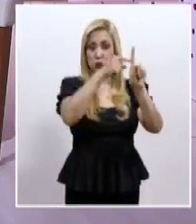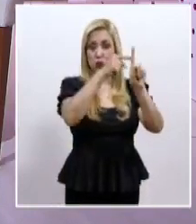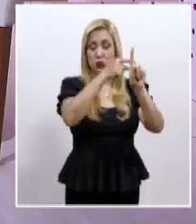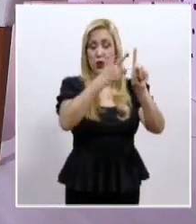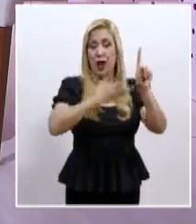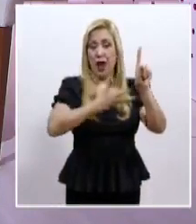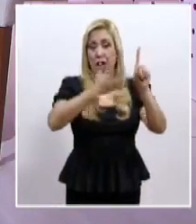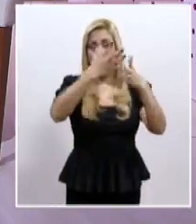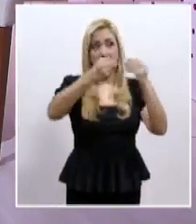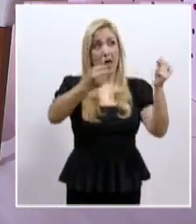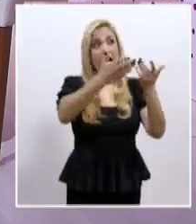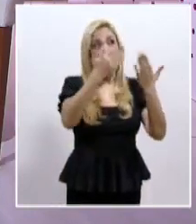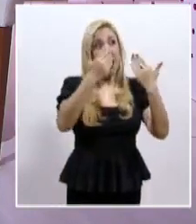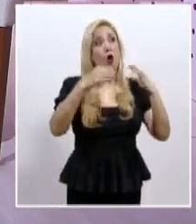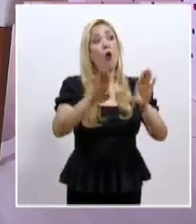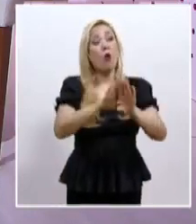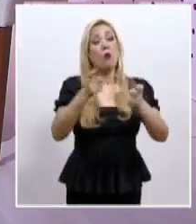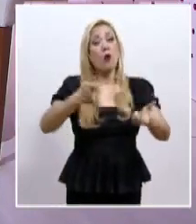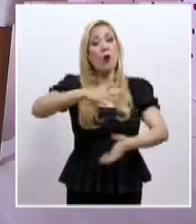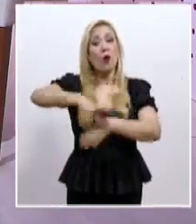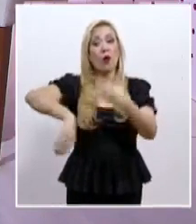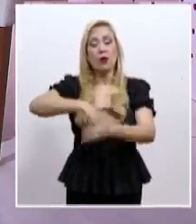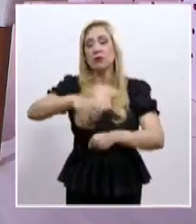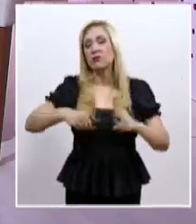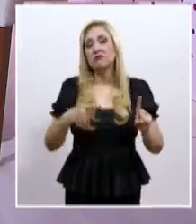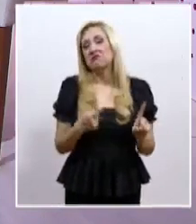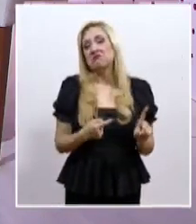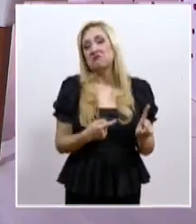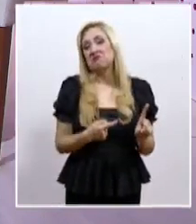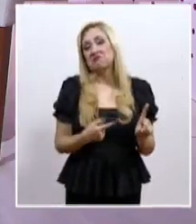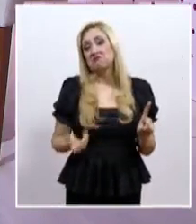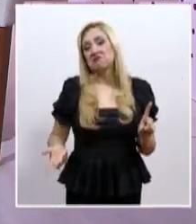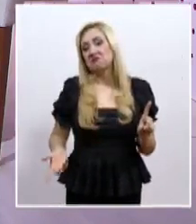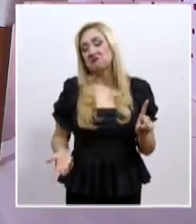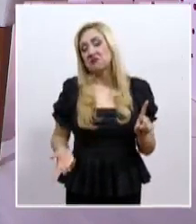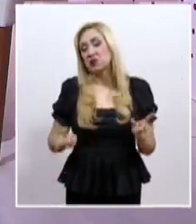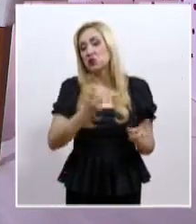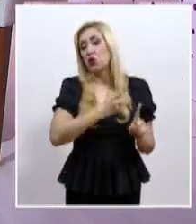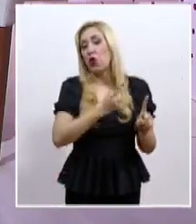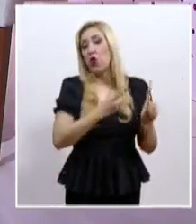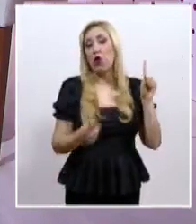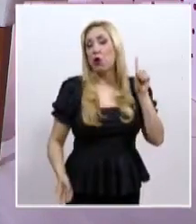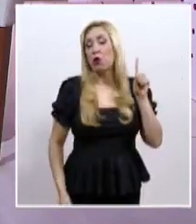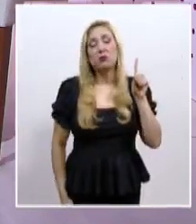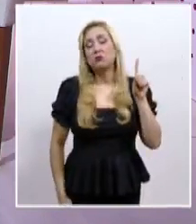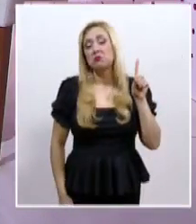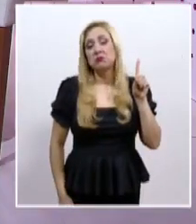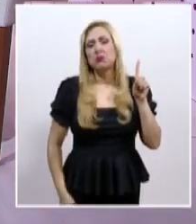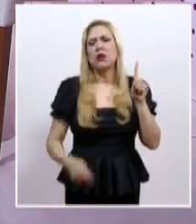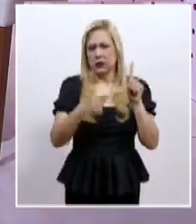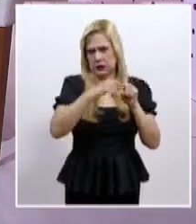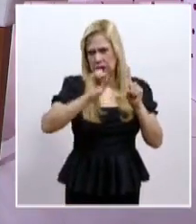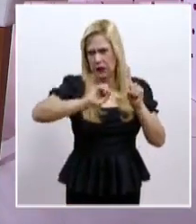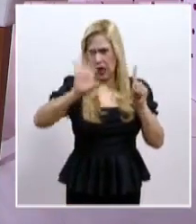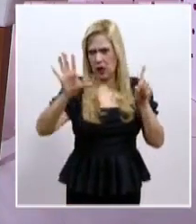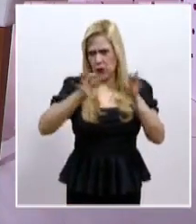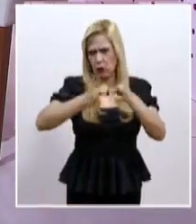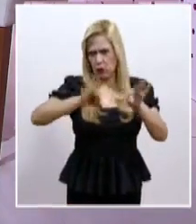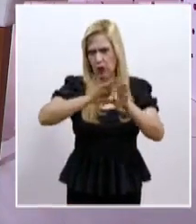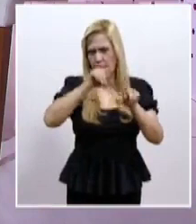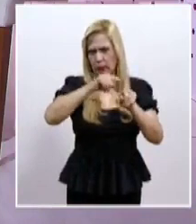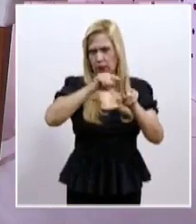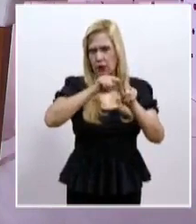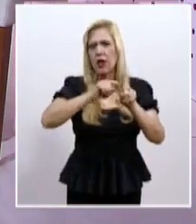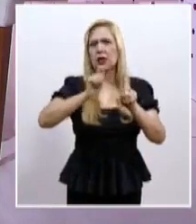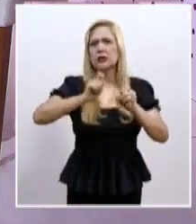desarrollo económico y el salvaguardar los derechos humanos. No lo tiene solo. El Estado tiene un papel importante. Este